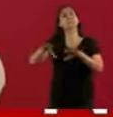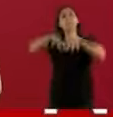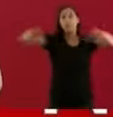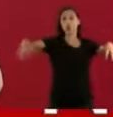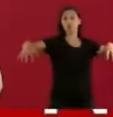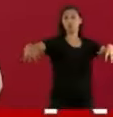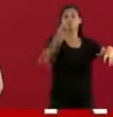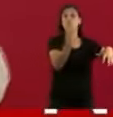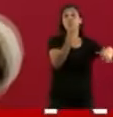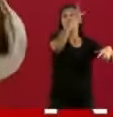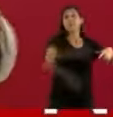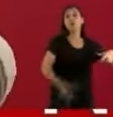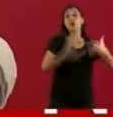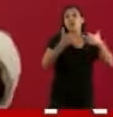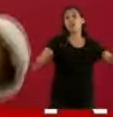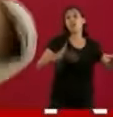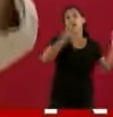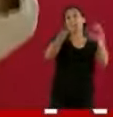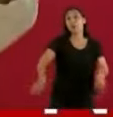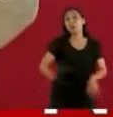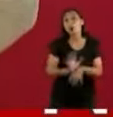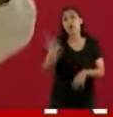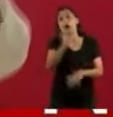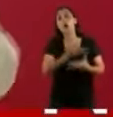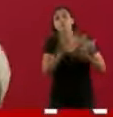delincuentes. El que se corre de línea, sea